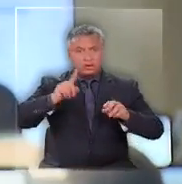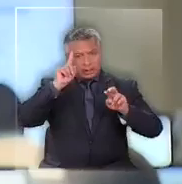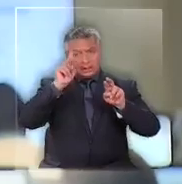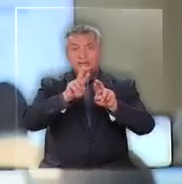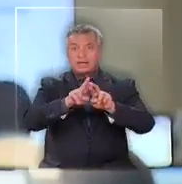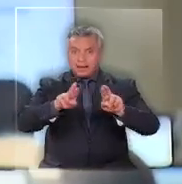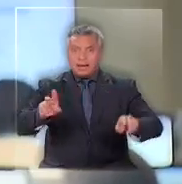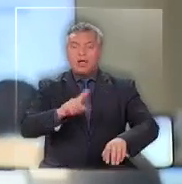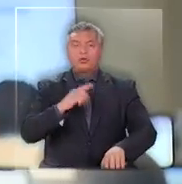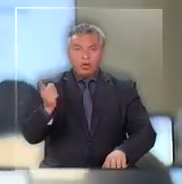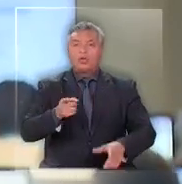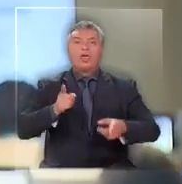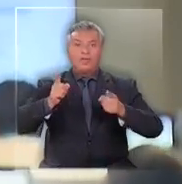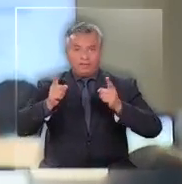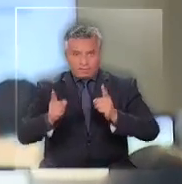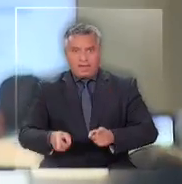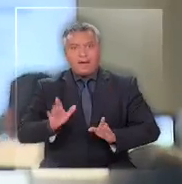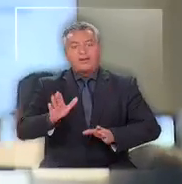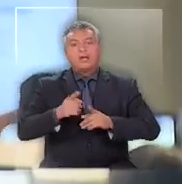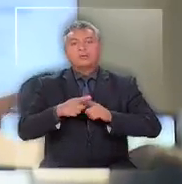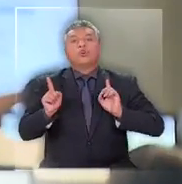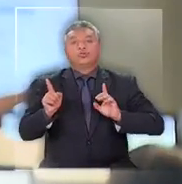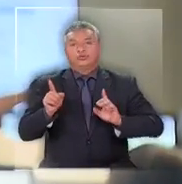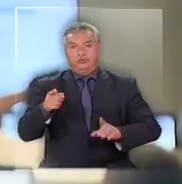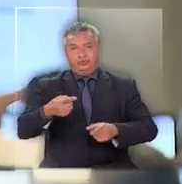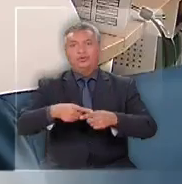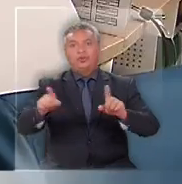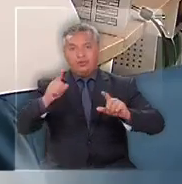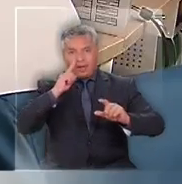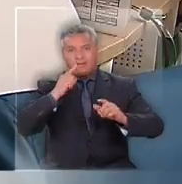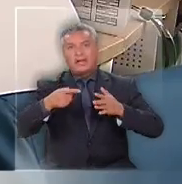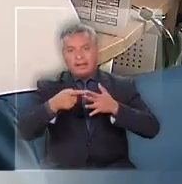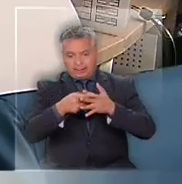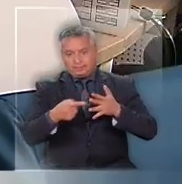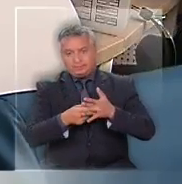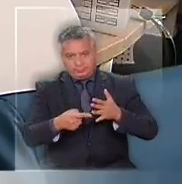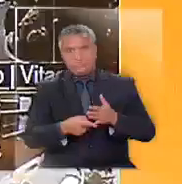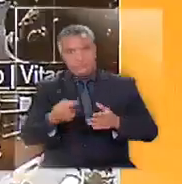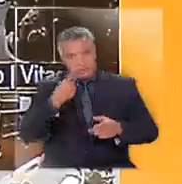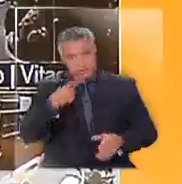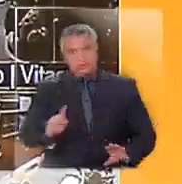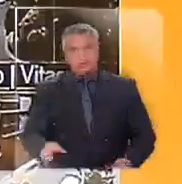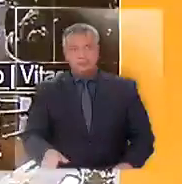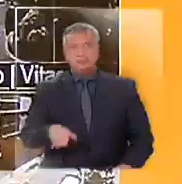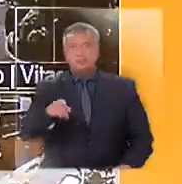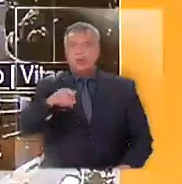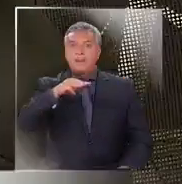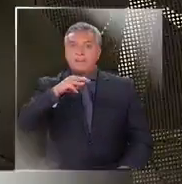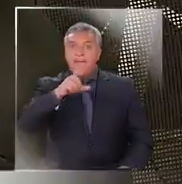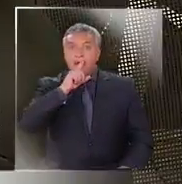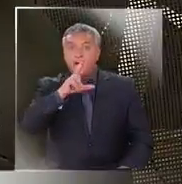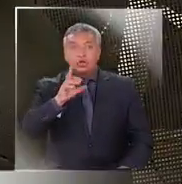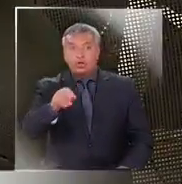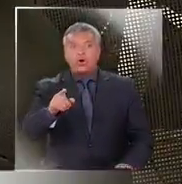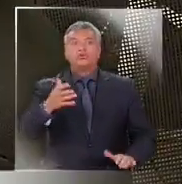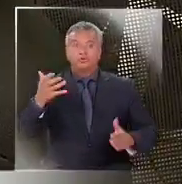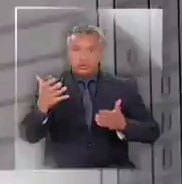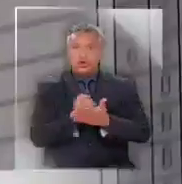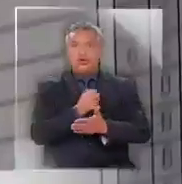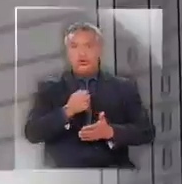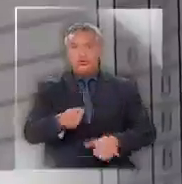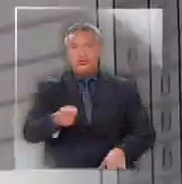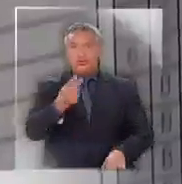opinión pública, debiera ser un ente independiente que mida la evasión. Metbus fue una de las empresas que logró disminuir la evasión. Pasó